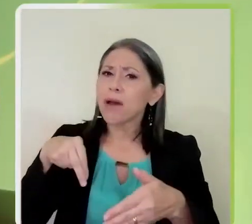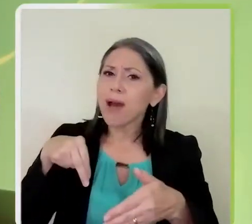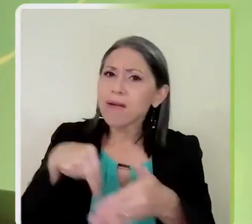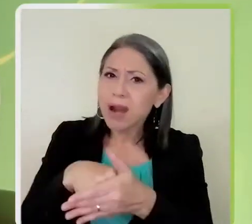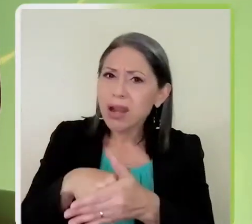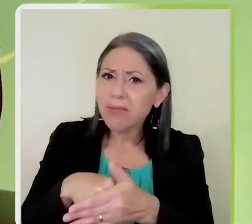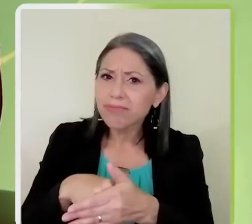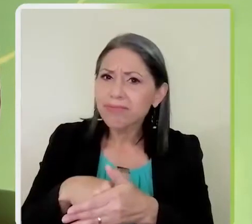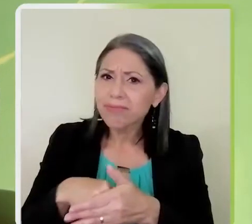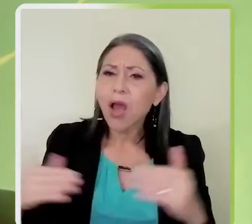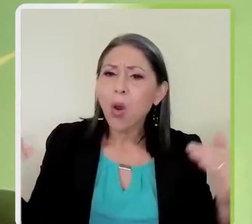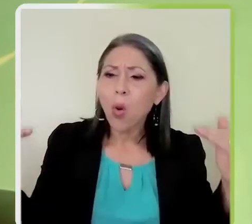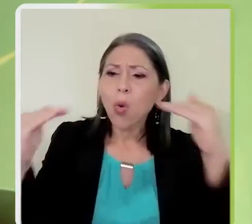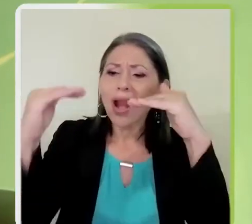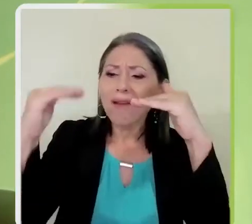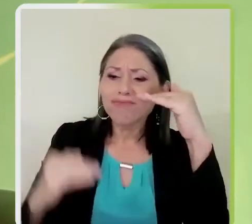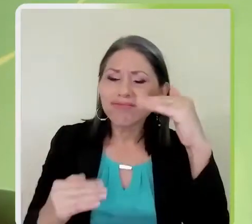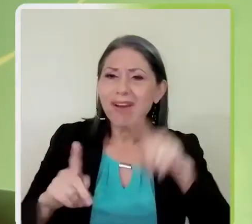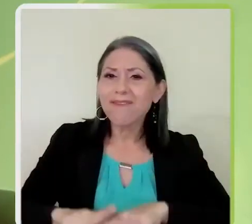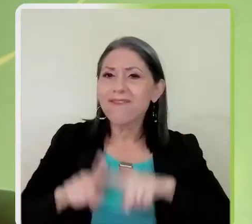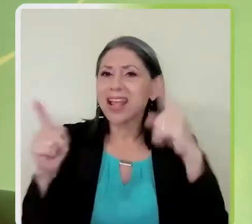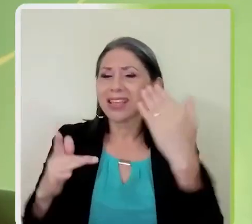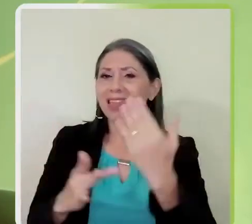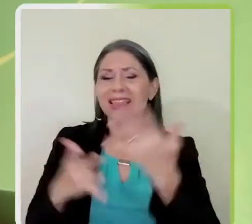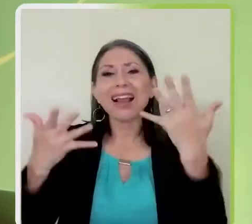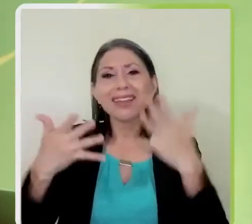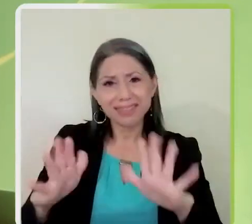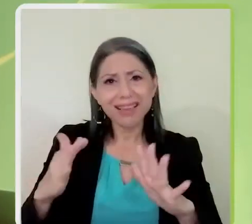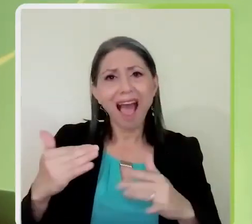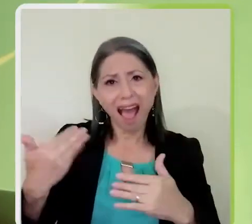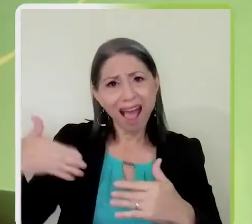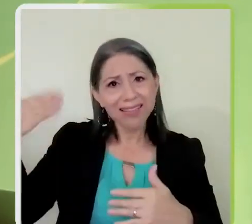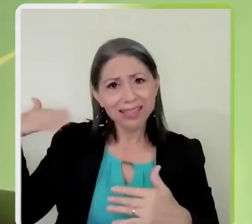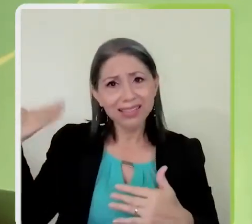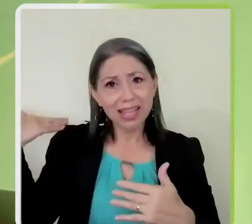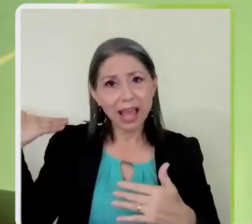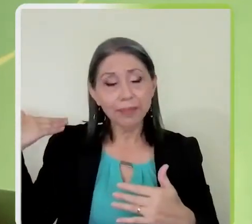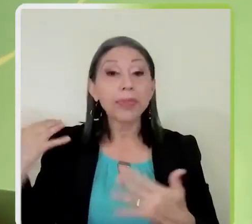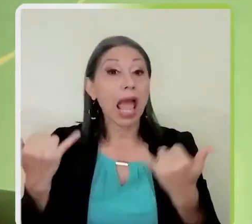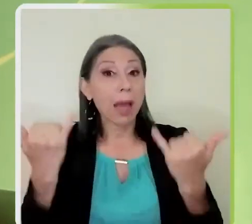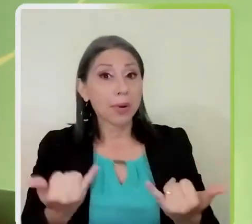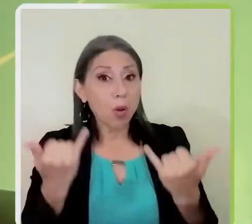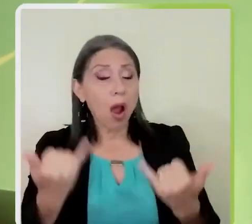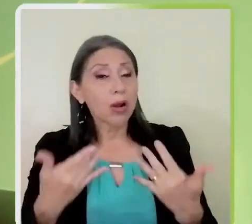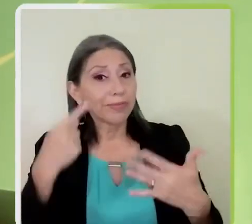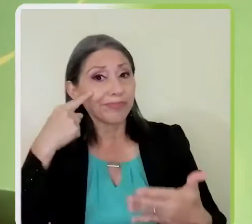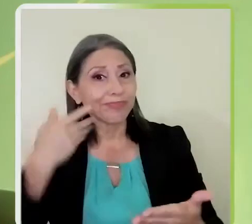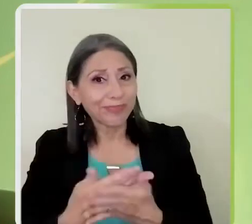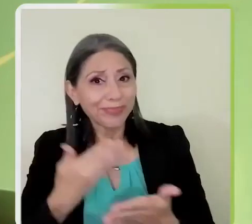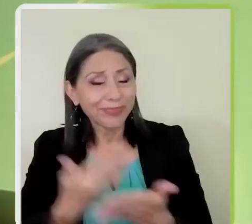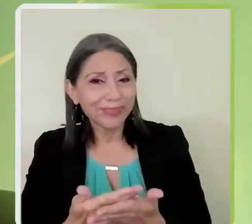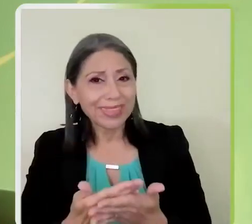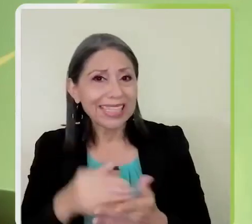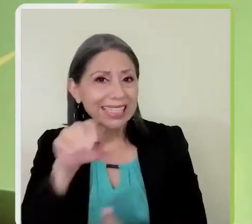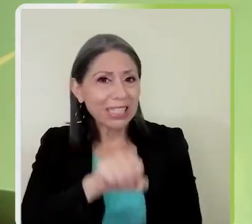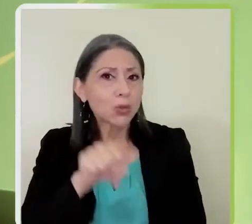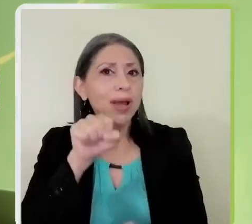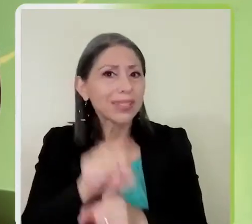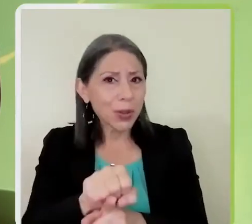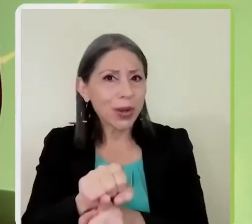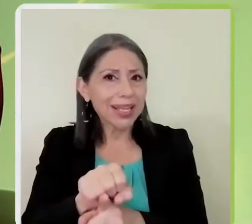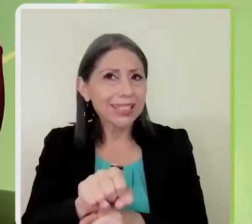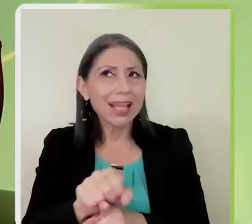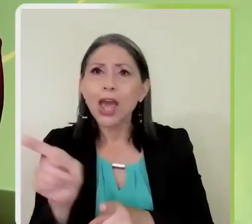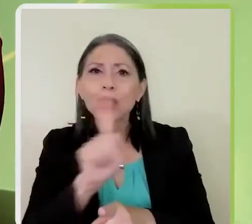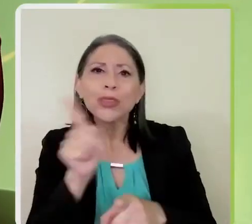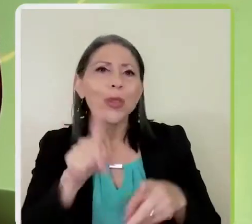digital que ya existía, ¿verdad? Claro. Y lo que usted menciona es muy importante. Claro. Esto vino a reflejar situaciones que no es que